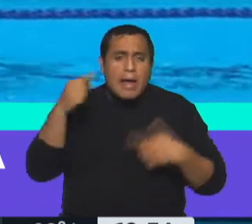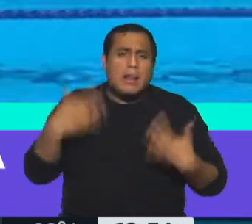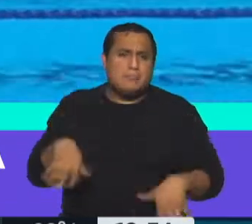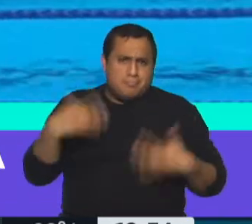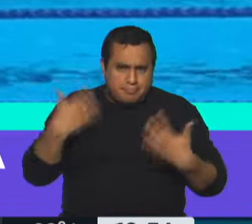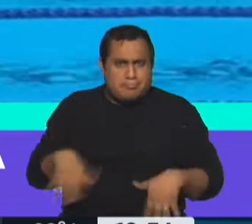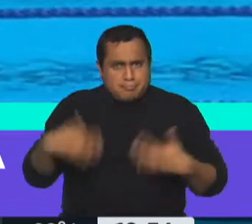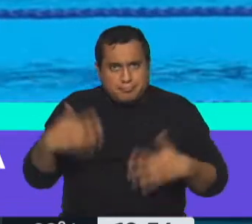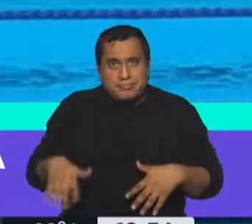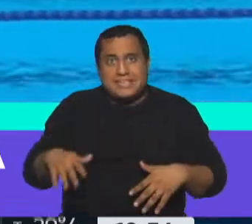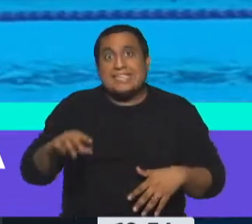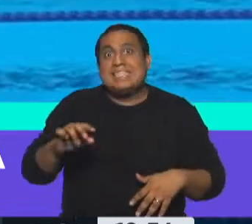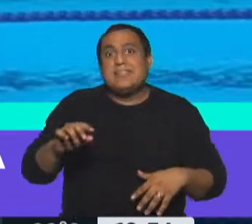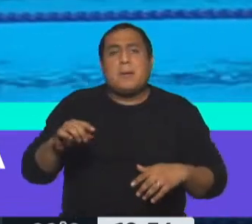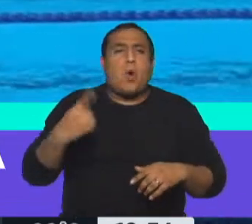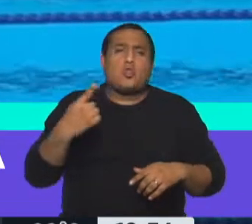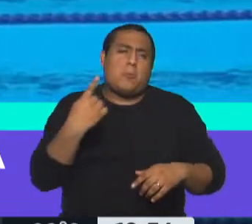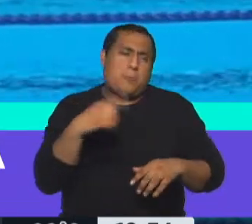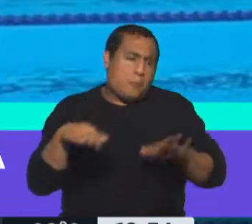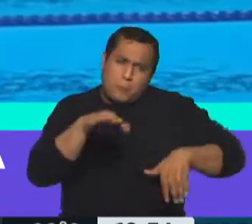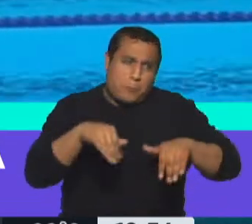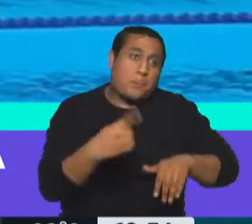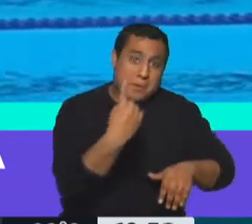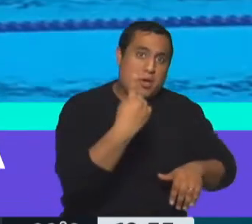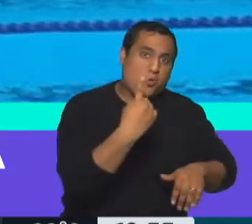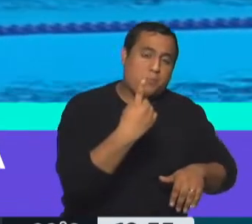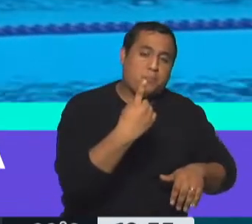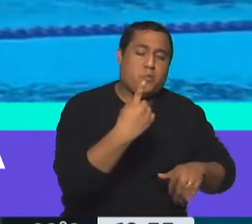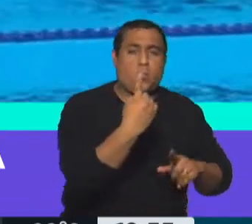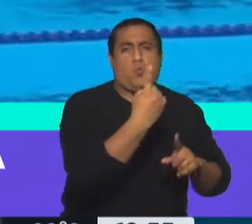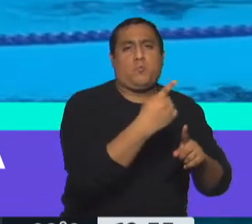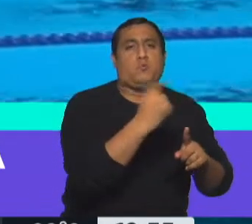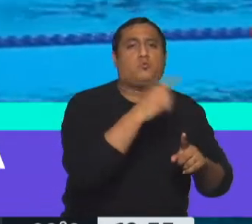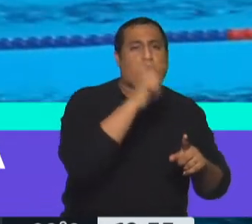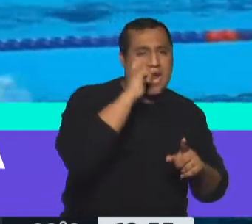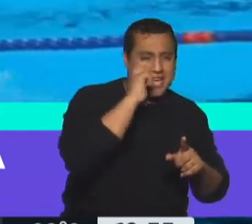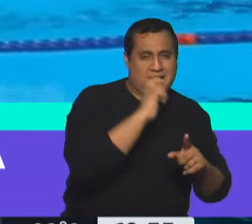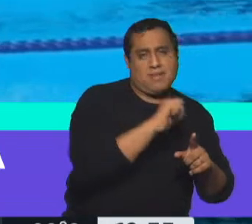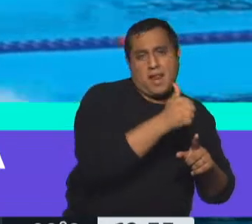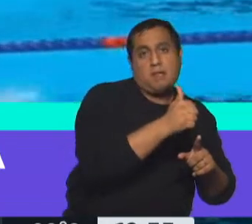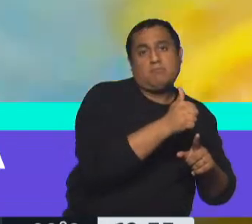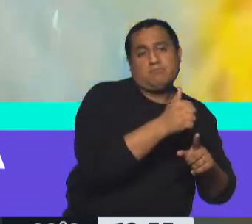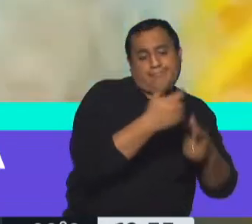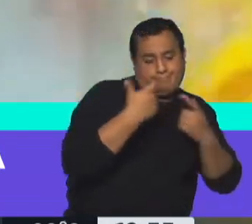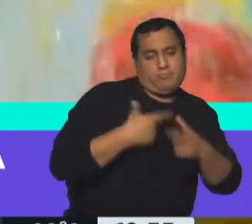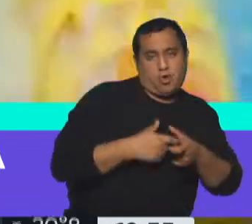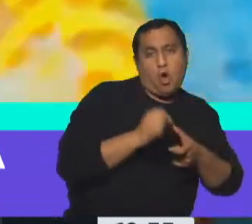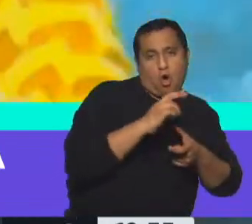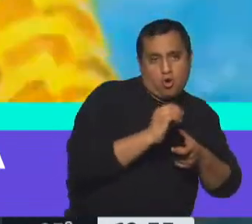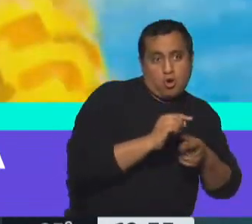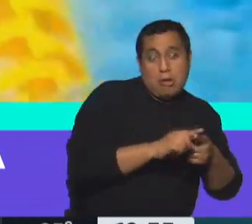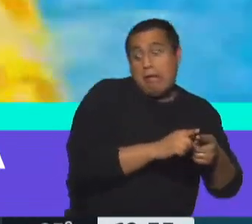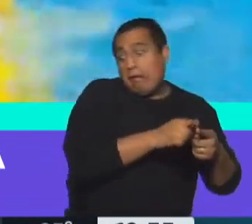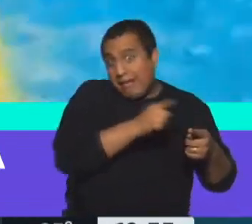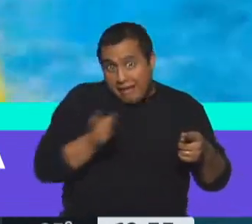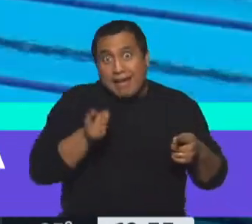en la segunda posición, por eso la plata, detrás del ucraniano, Andrei Trusov, que se quedó definitivamente con el